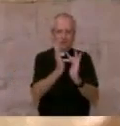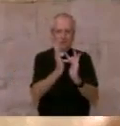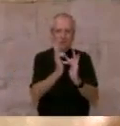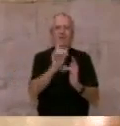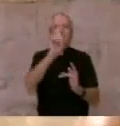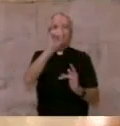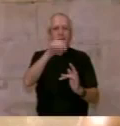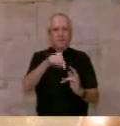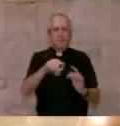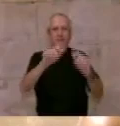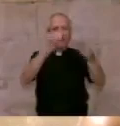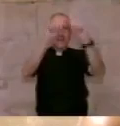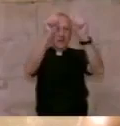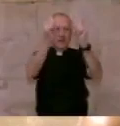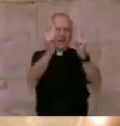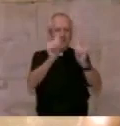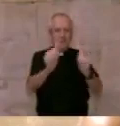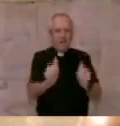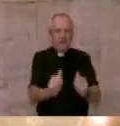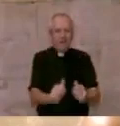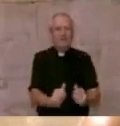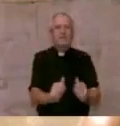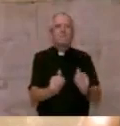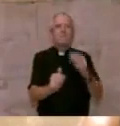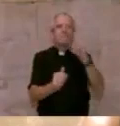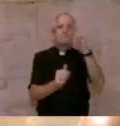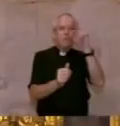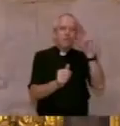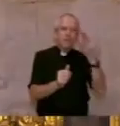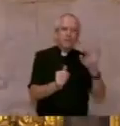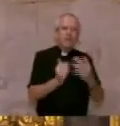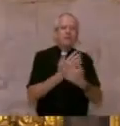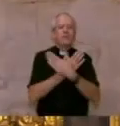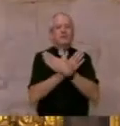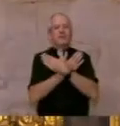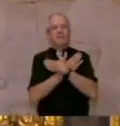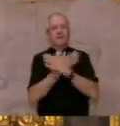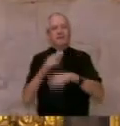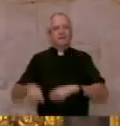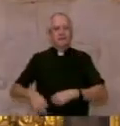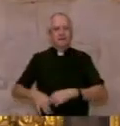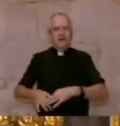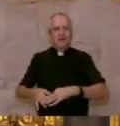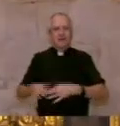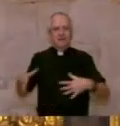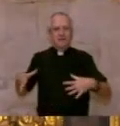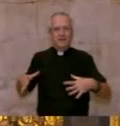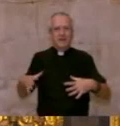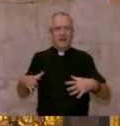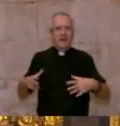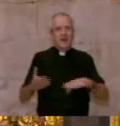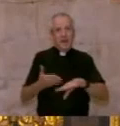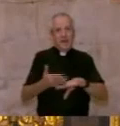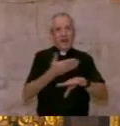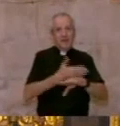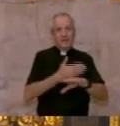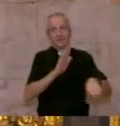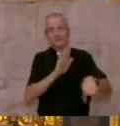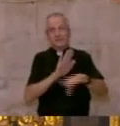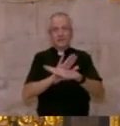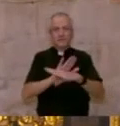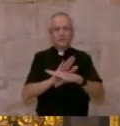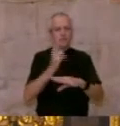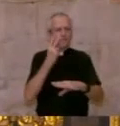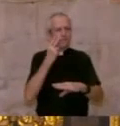bella talla policromada de alabastro que representa a la Virgen de la Cinta. Antes de marchar, los que venís de fuera, id a